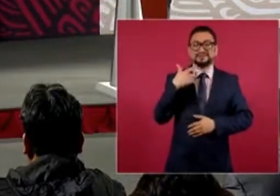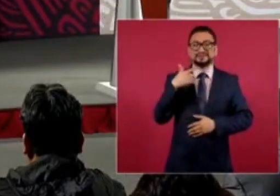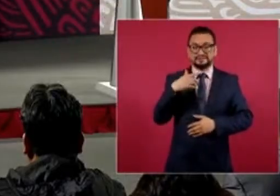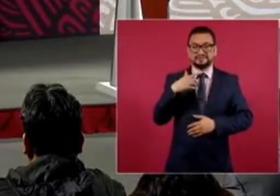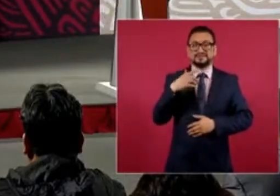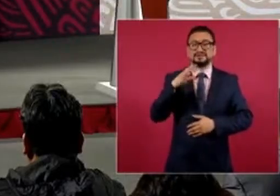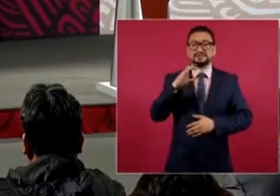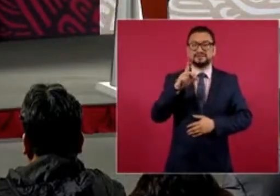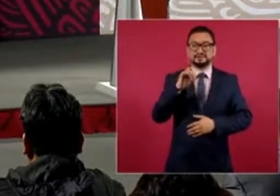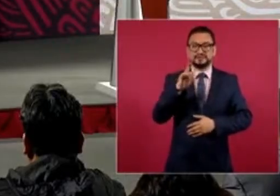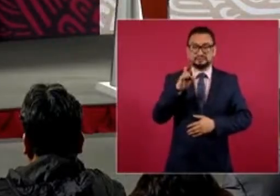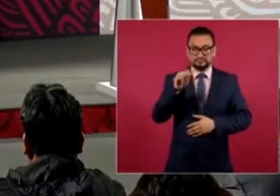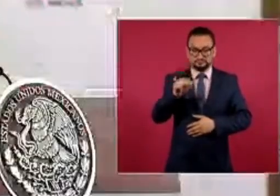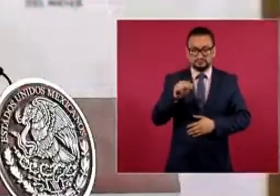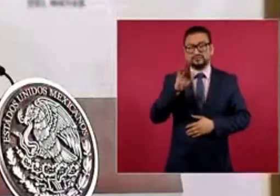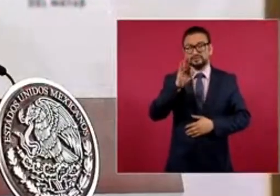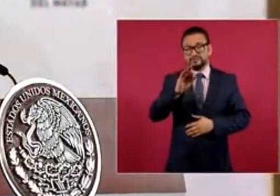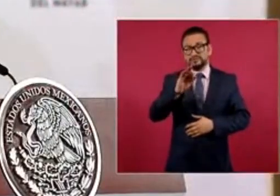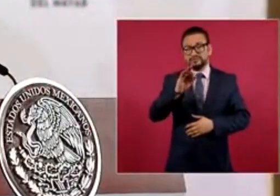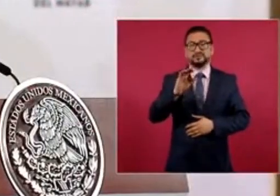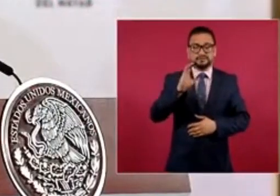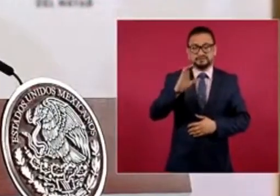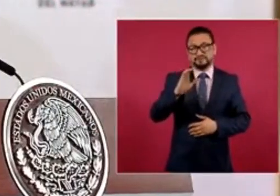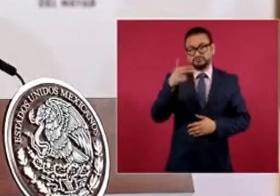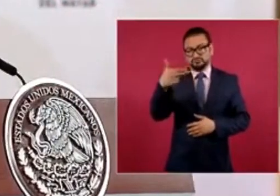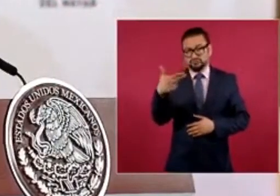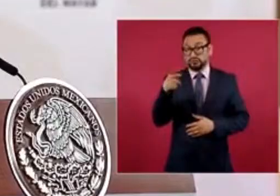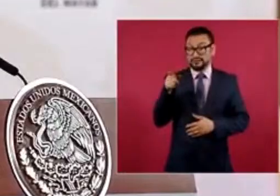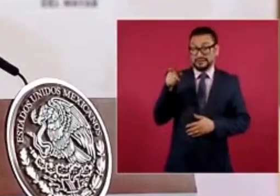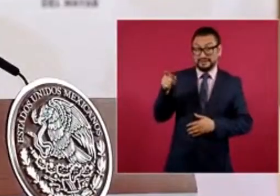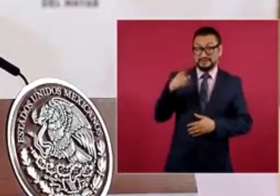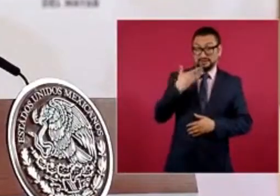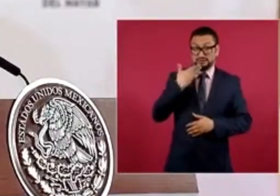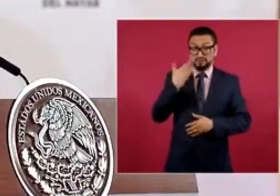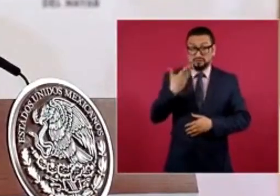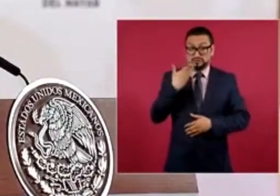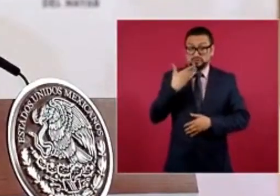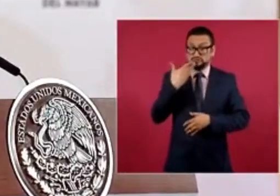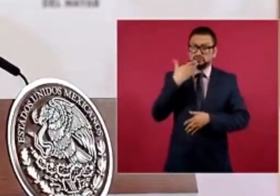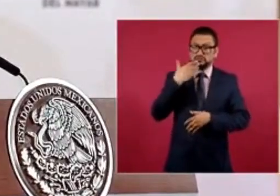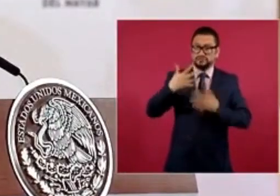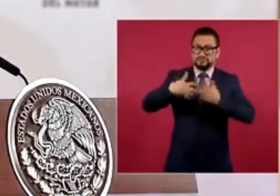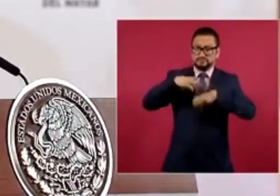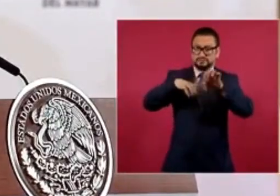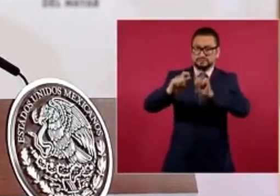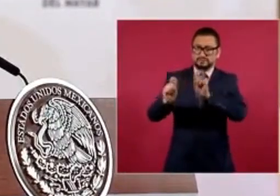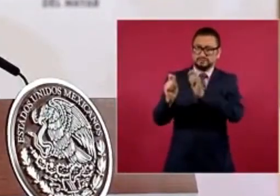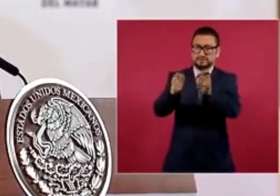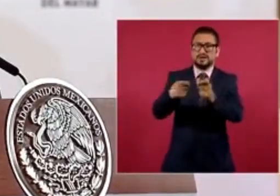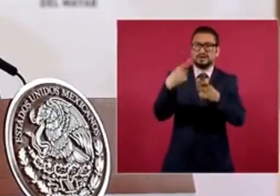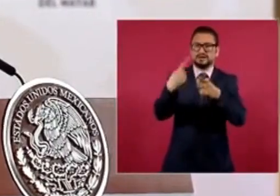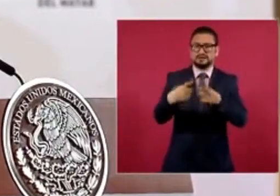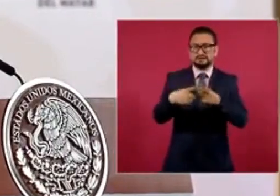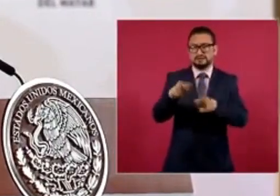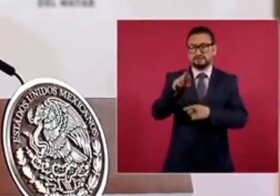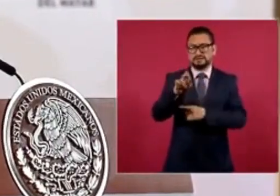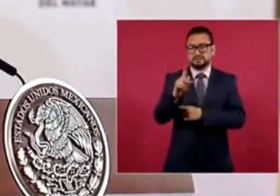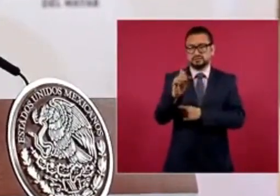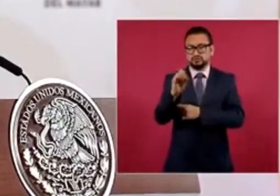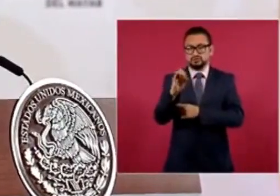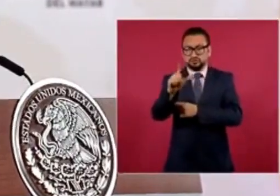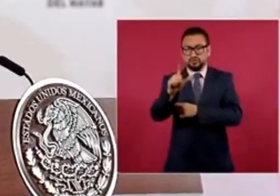tenía como empresa predilecta a Repsol de España.